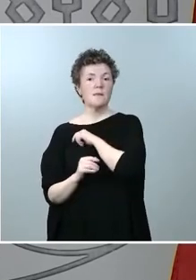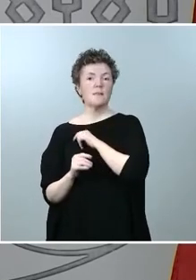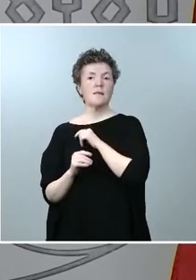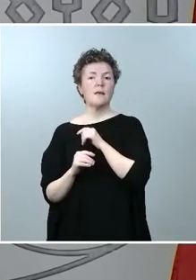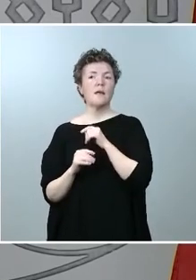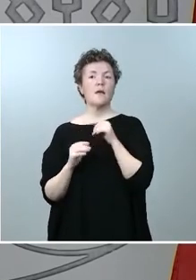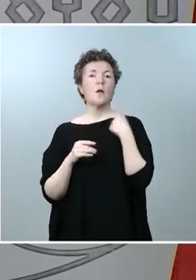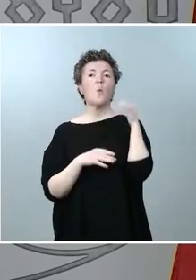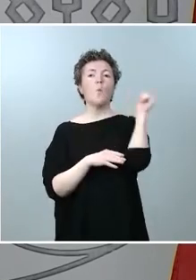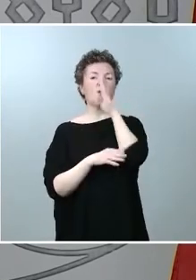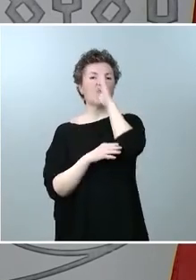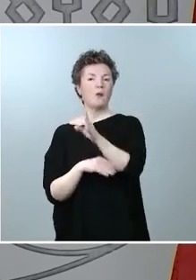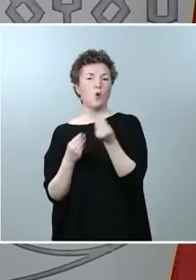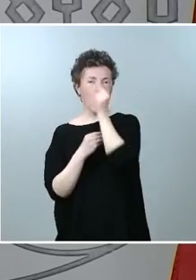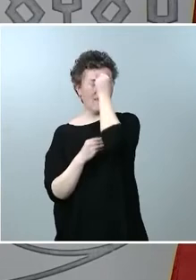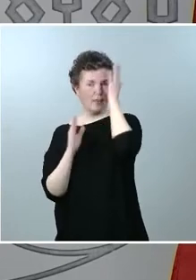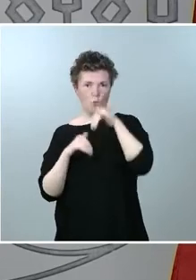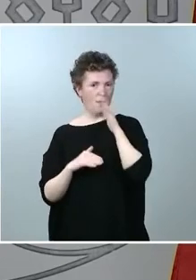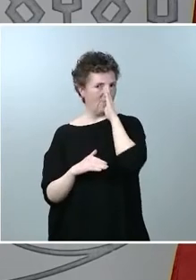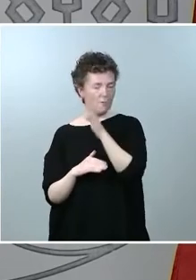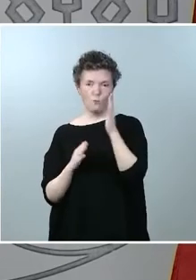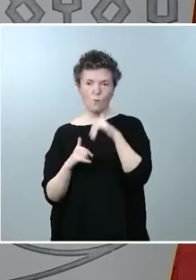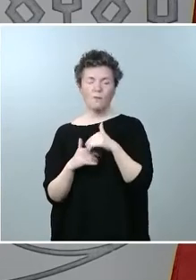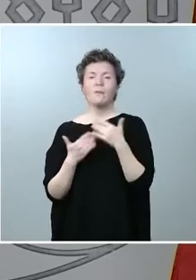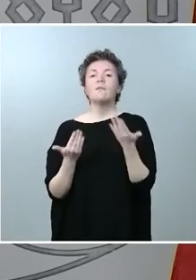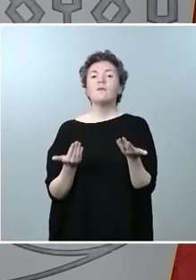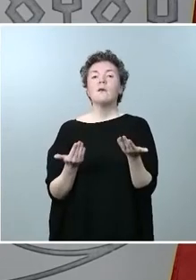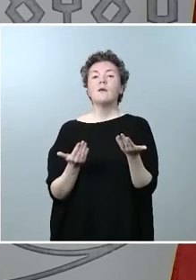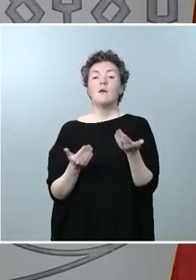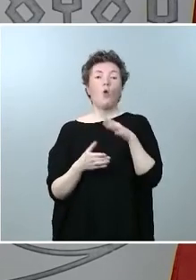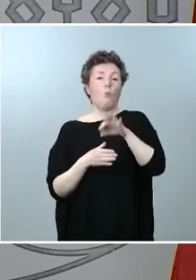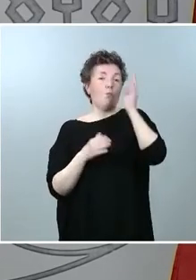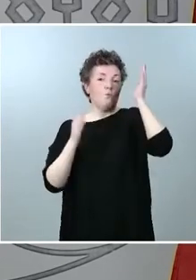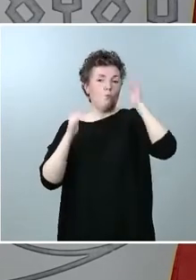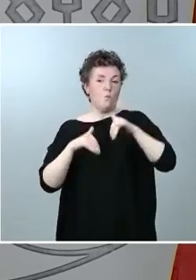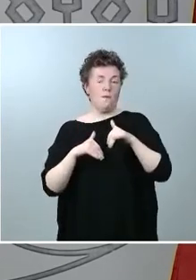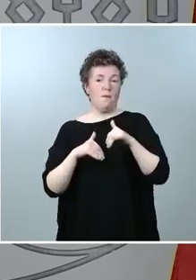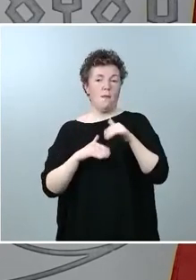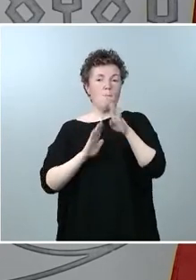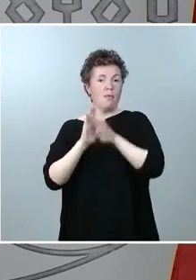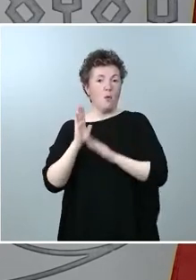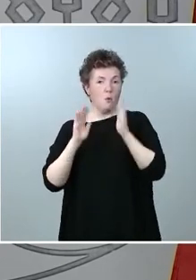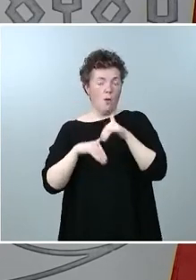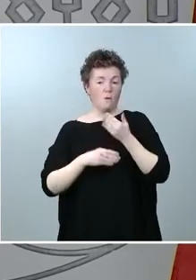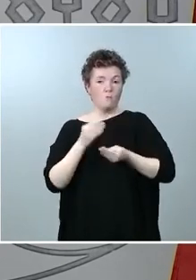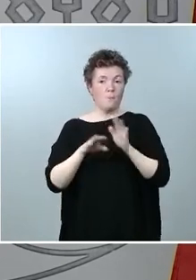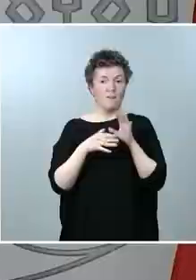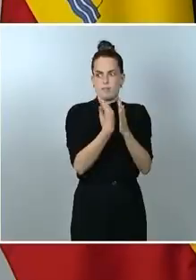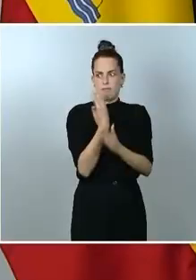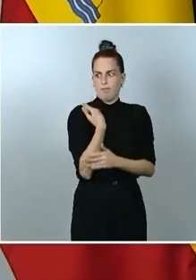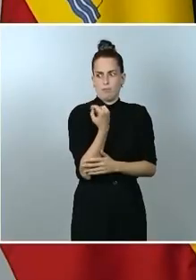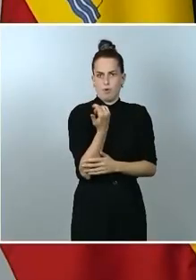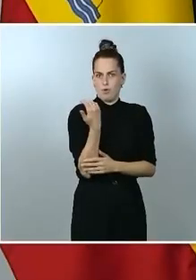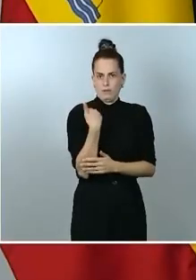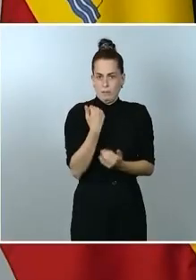directos con la India y, por tanto, no hay opción, no hay ningún tipo de medida que aplicar en relación con esa cuestión.